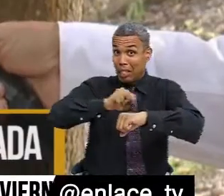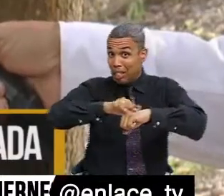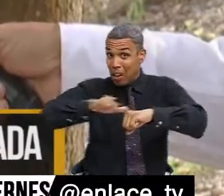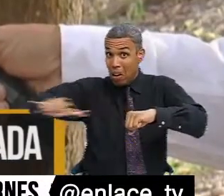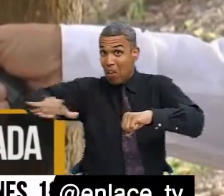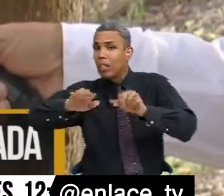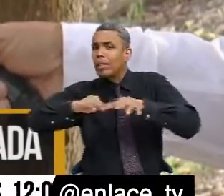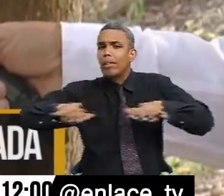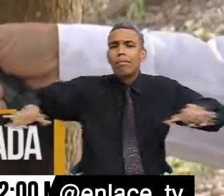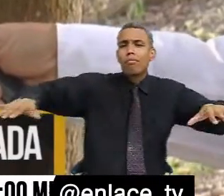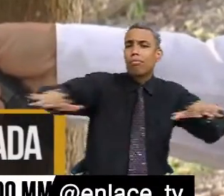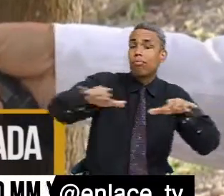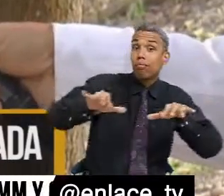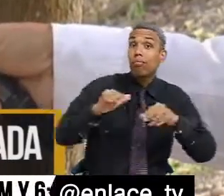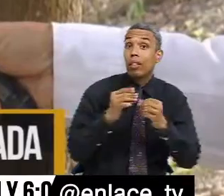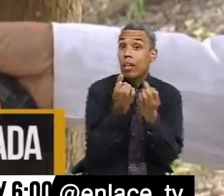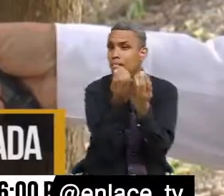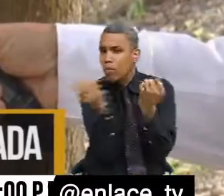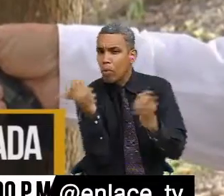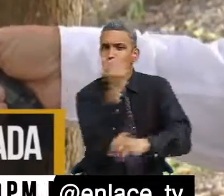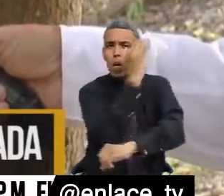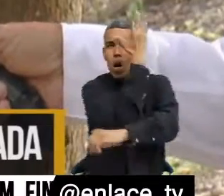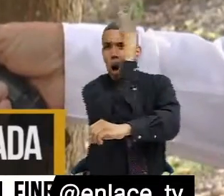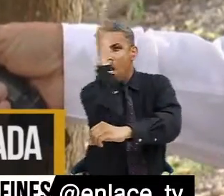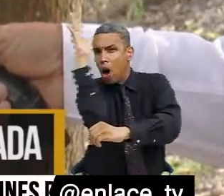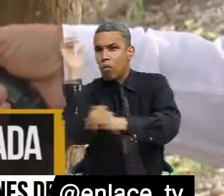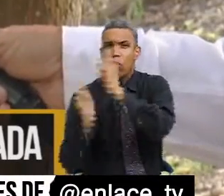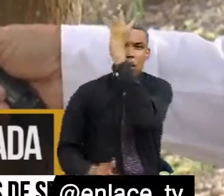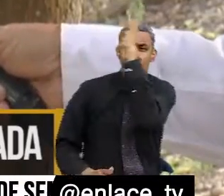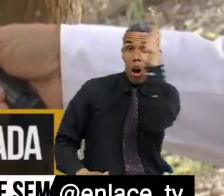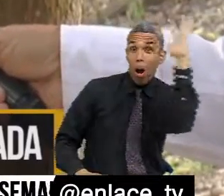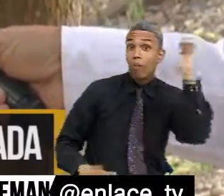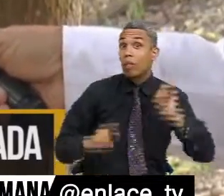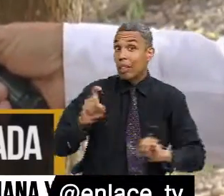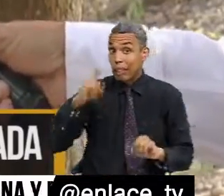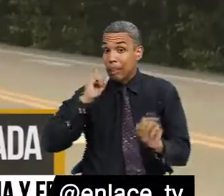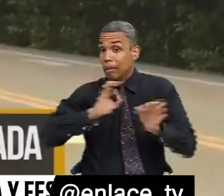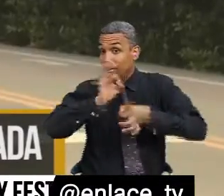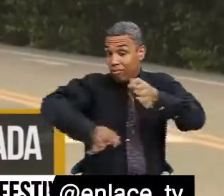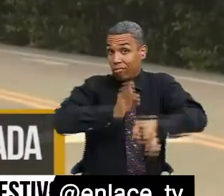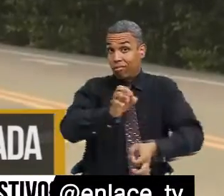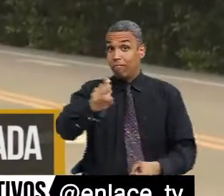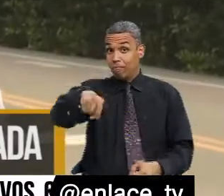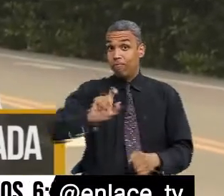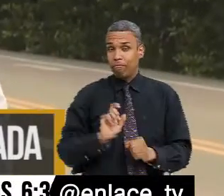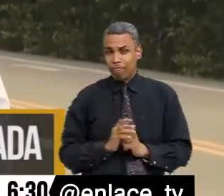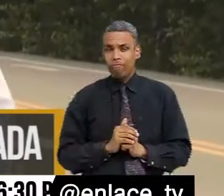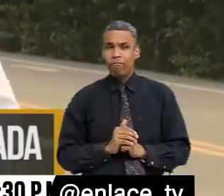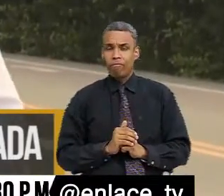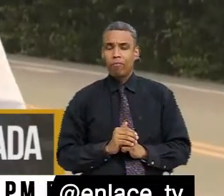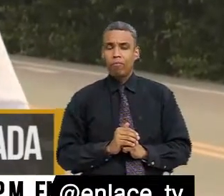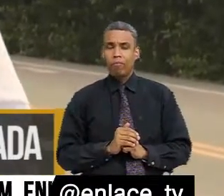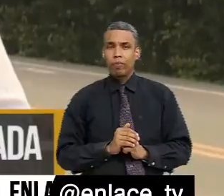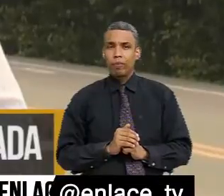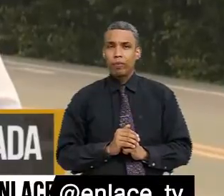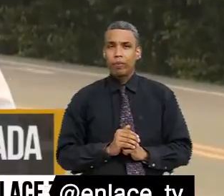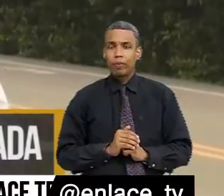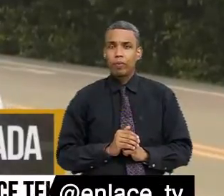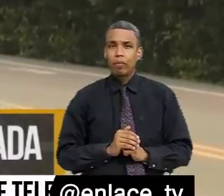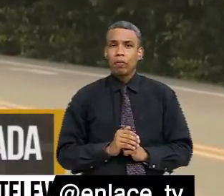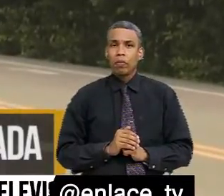y corredor del Jaguar, entonces es un área protegida y teníamos que hacérselo saber a ellos. Organizaciones no gubernamentales también